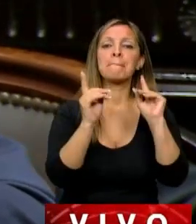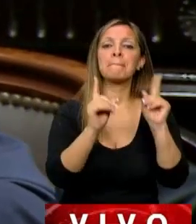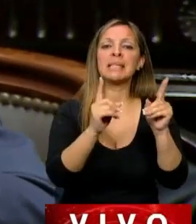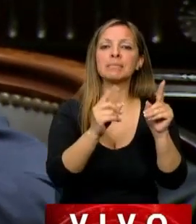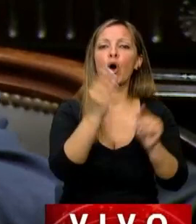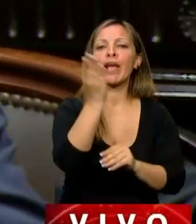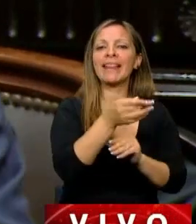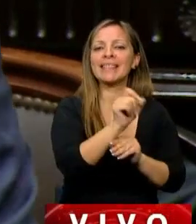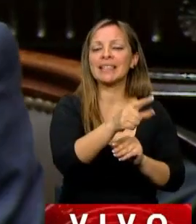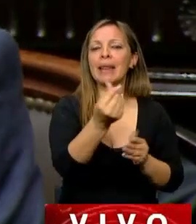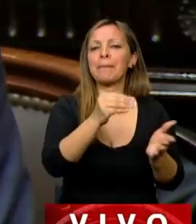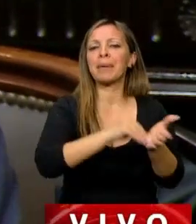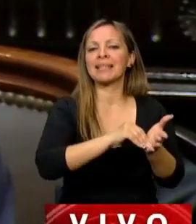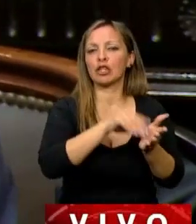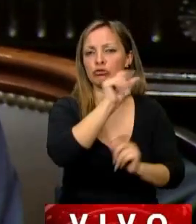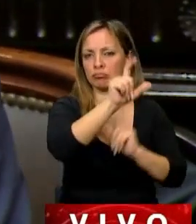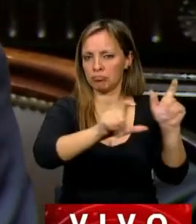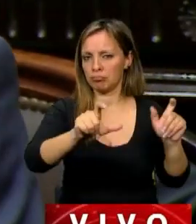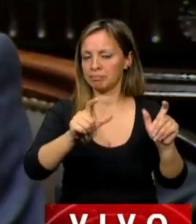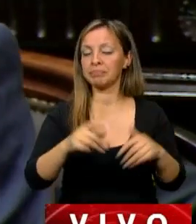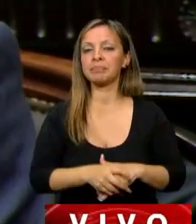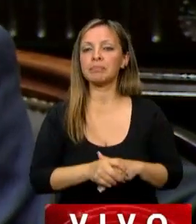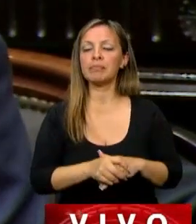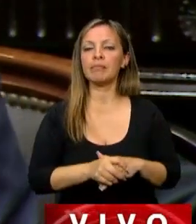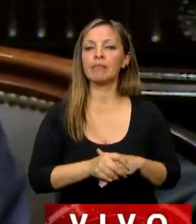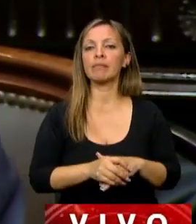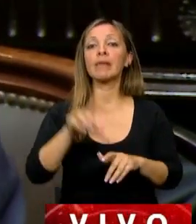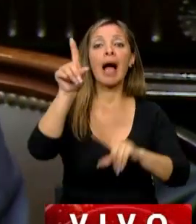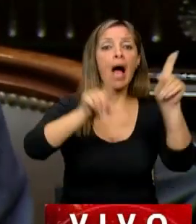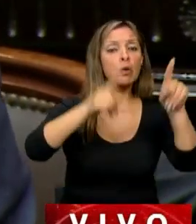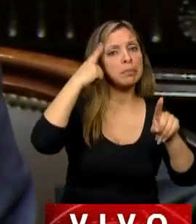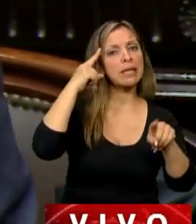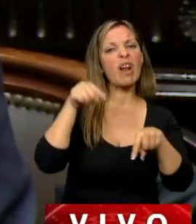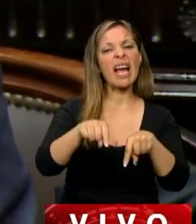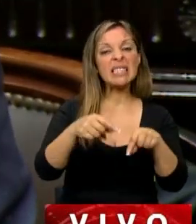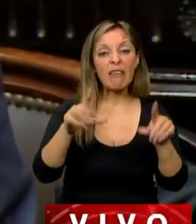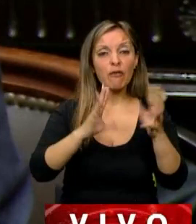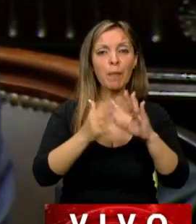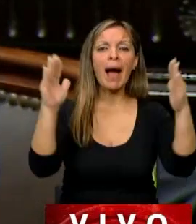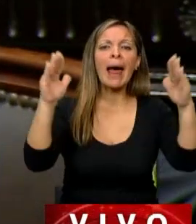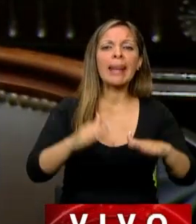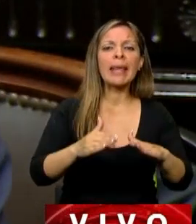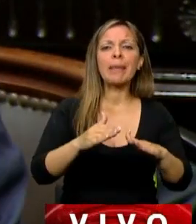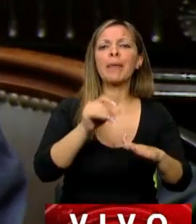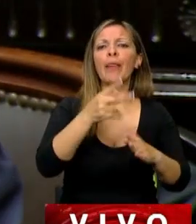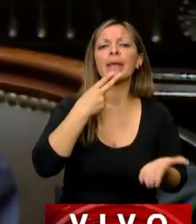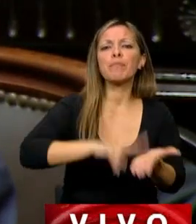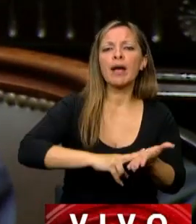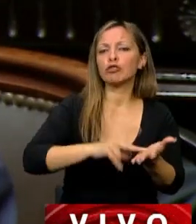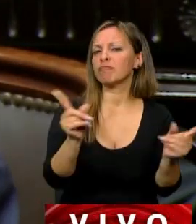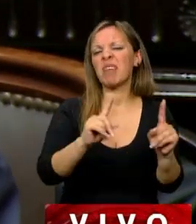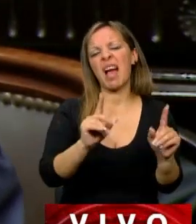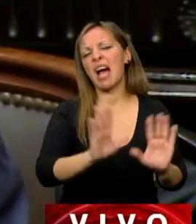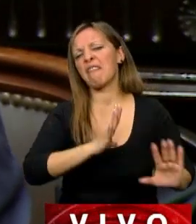consumidor. Para algunos ese acuerdo fiscal fue insuficiente. Muchos nos decían, bueno,